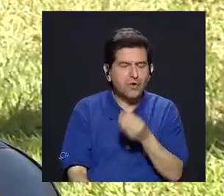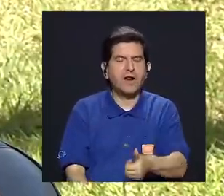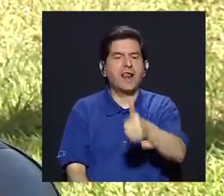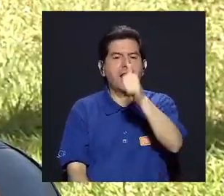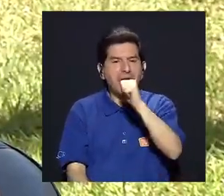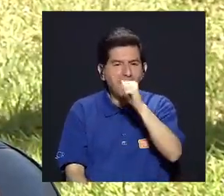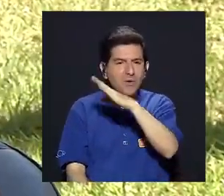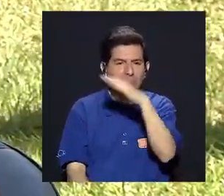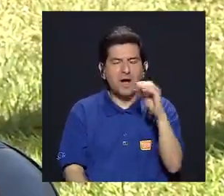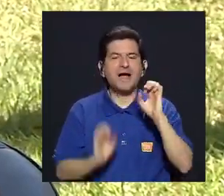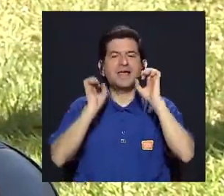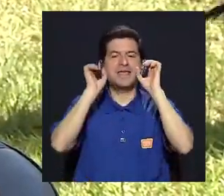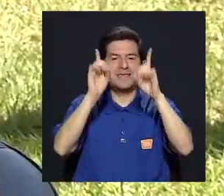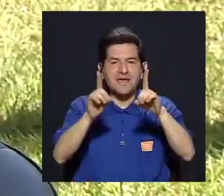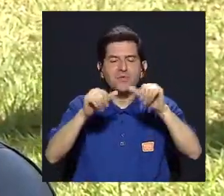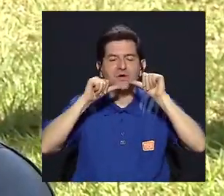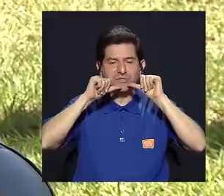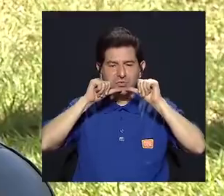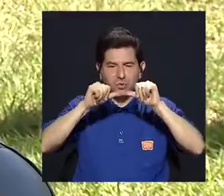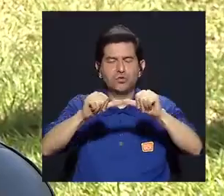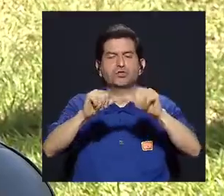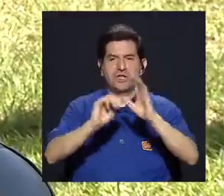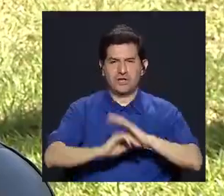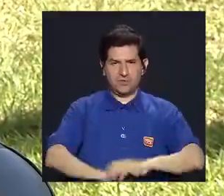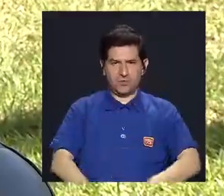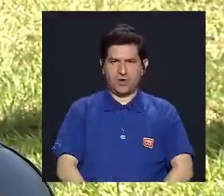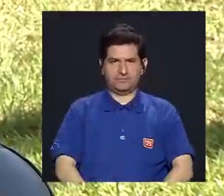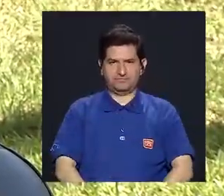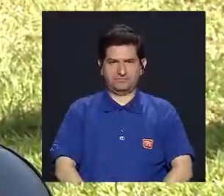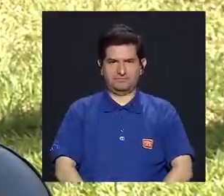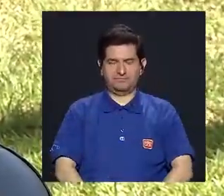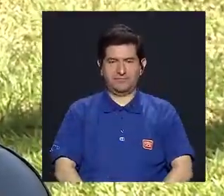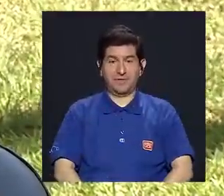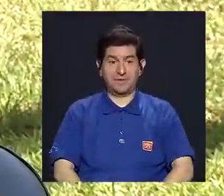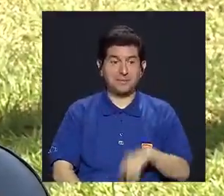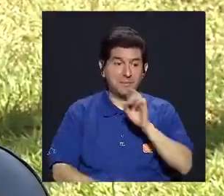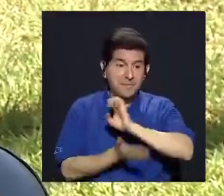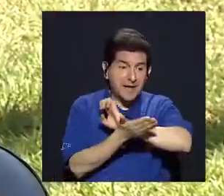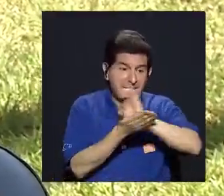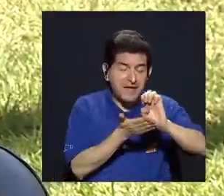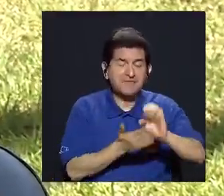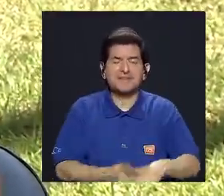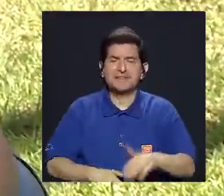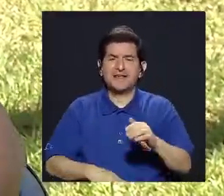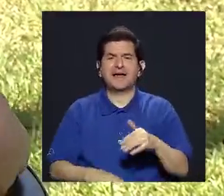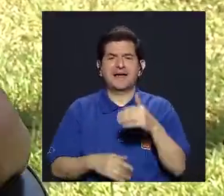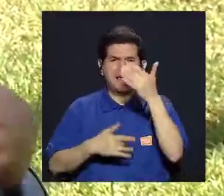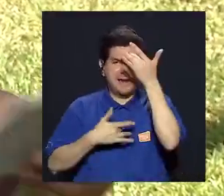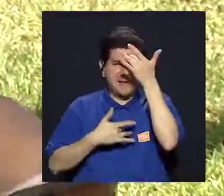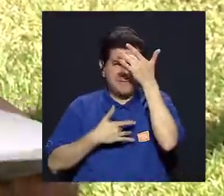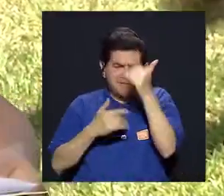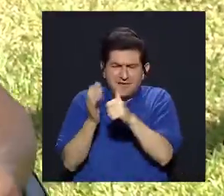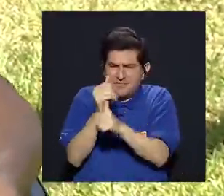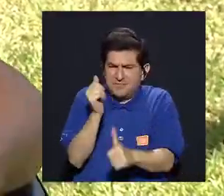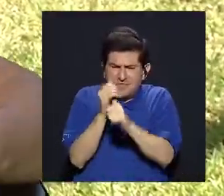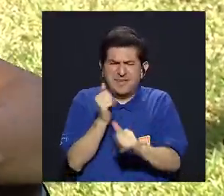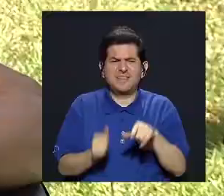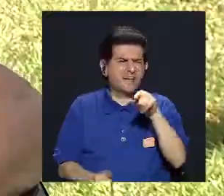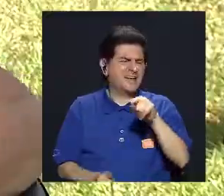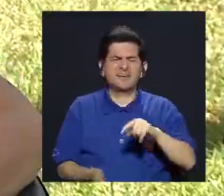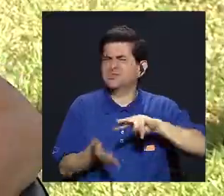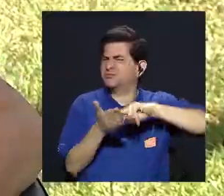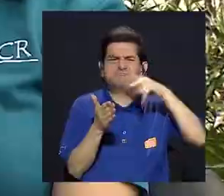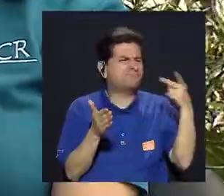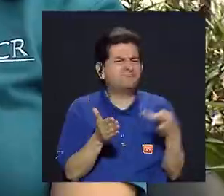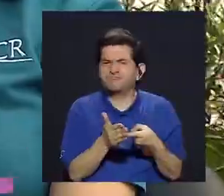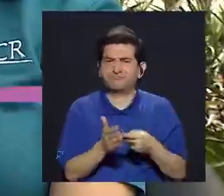aguas y educación continua verdad pues para prevención de enfermedades diarreicas es que es en